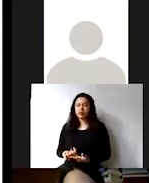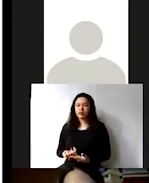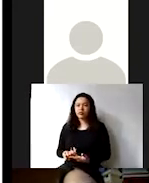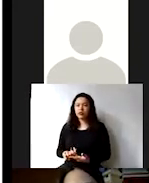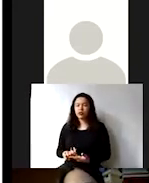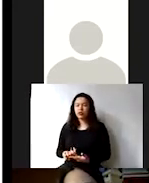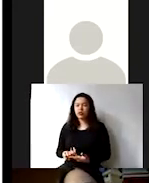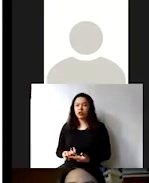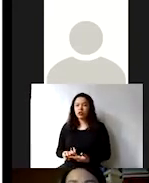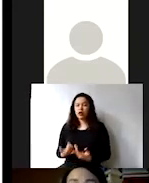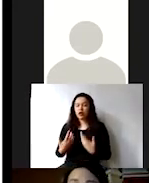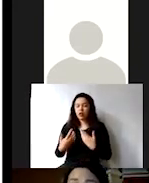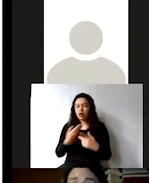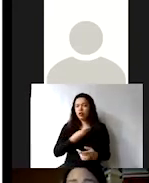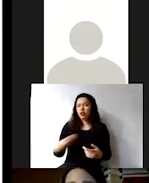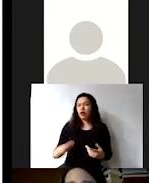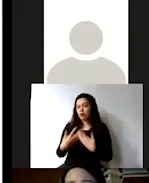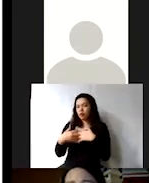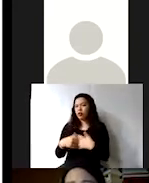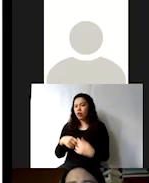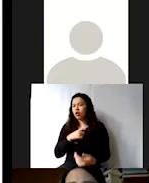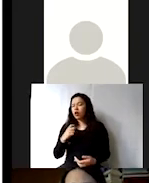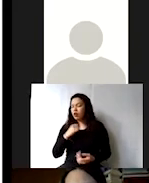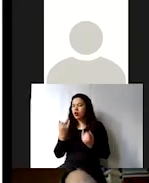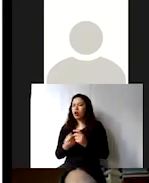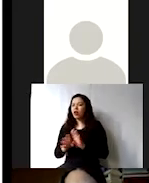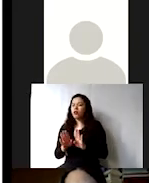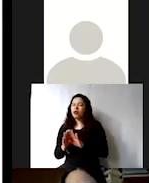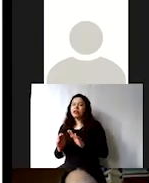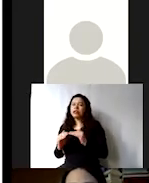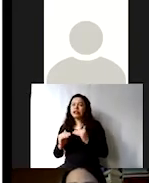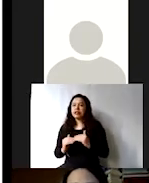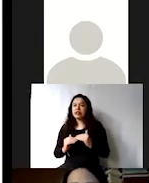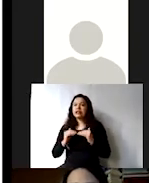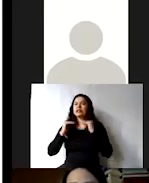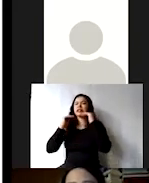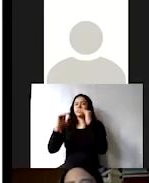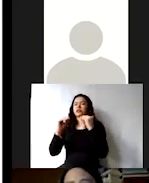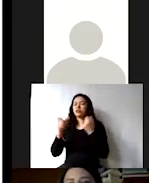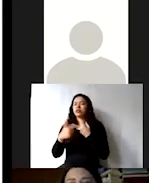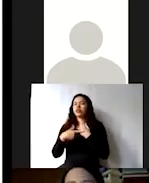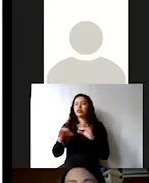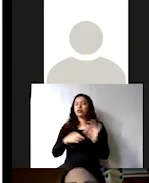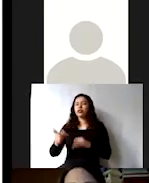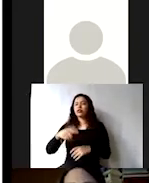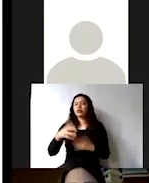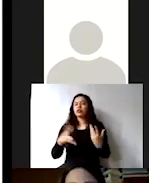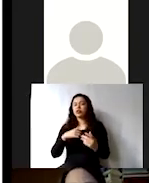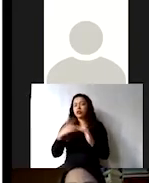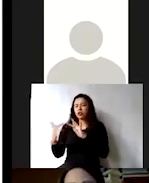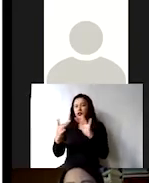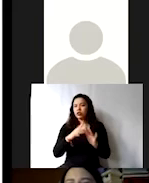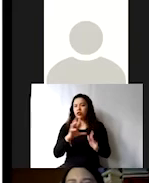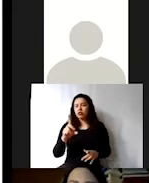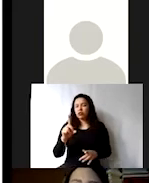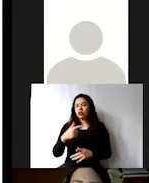nivel municipal. Entonces también hay que dar un salto. Digo, no sé si alguien quiera comentar sobre algún trabajo que hayan hecho en red con el tema de ODS,